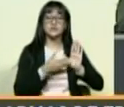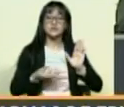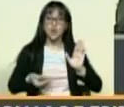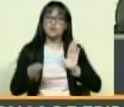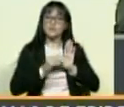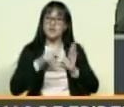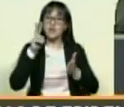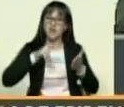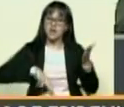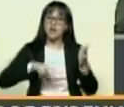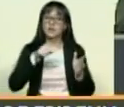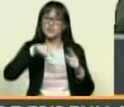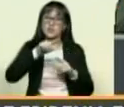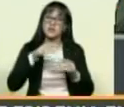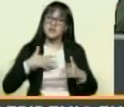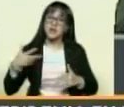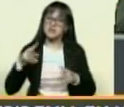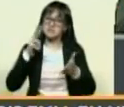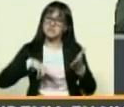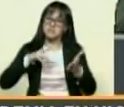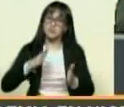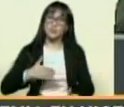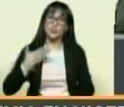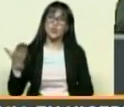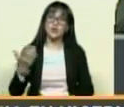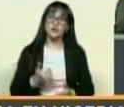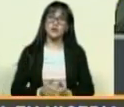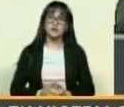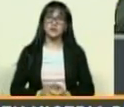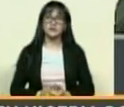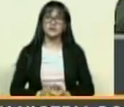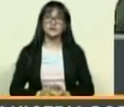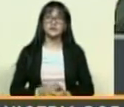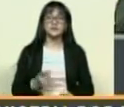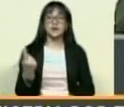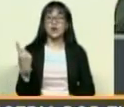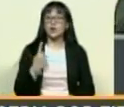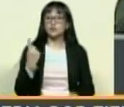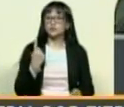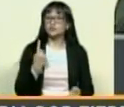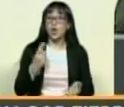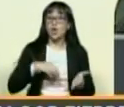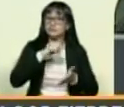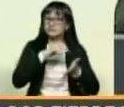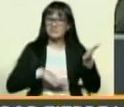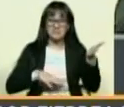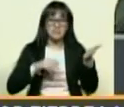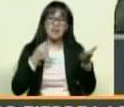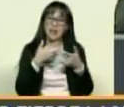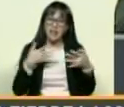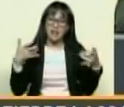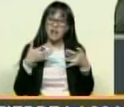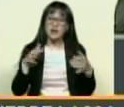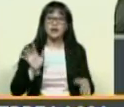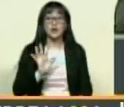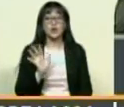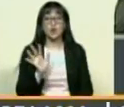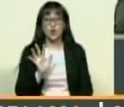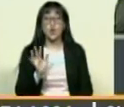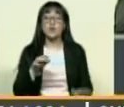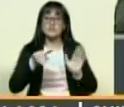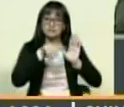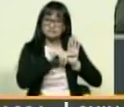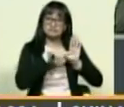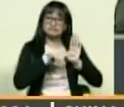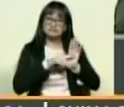con detenimiento, es muy importante porque no es tan solo una declaración, lo decíamos, es mucho más. Tiene disposiciones